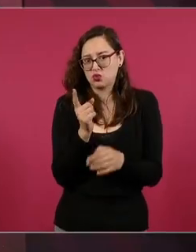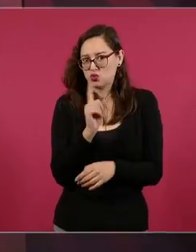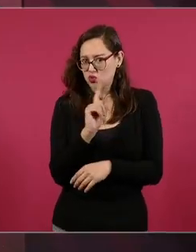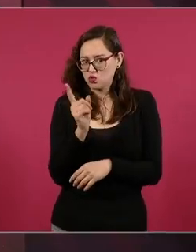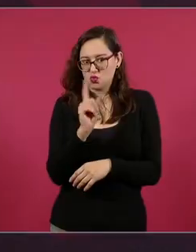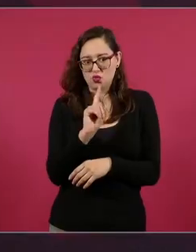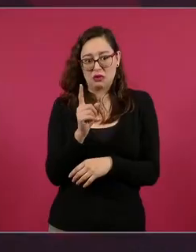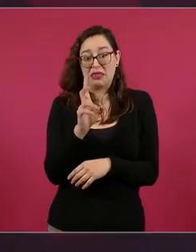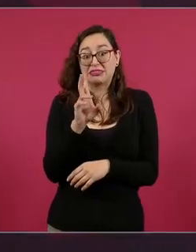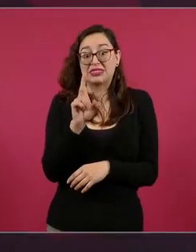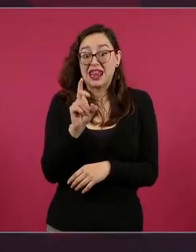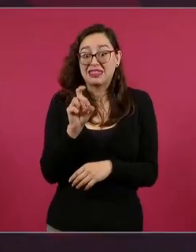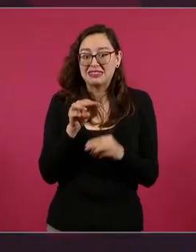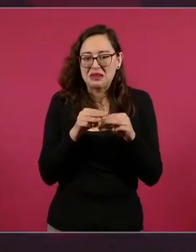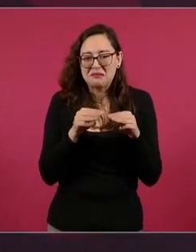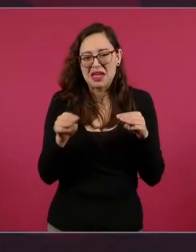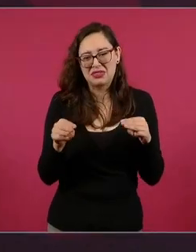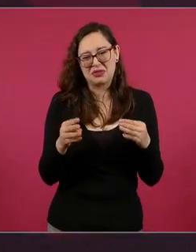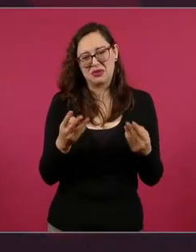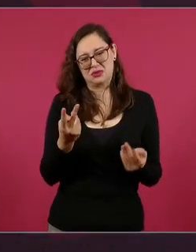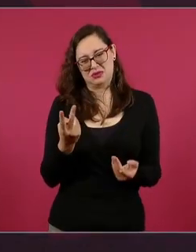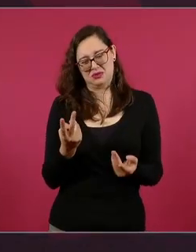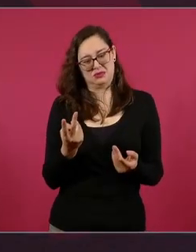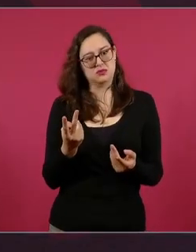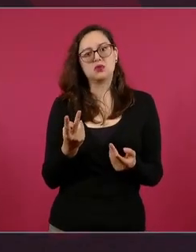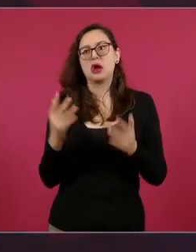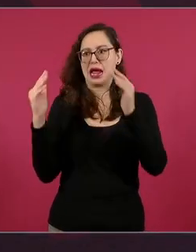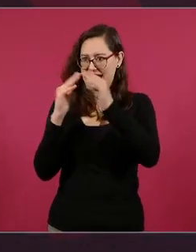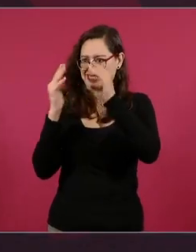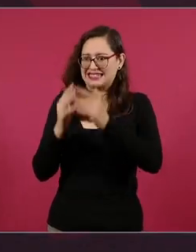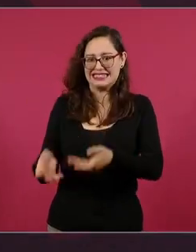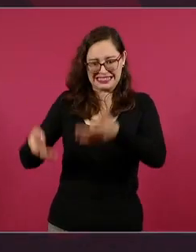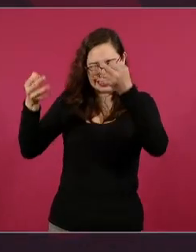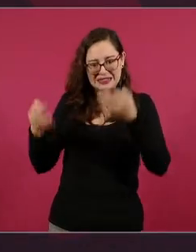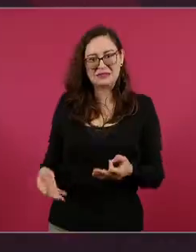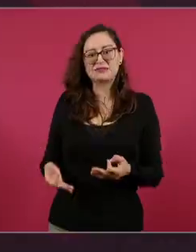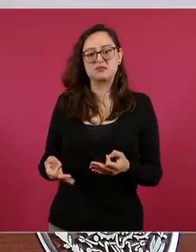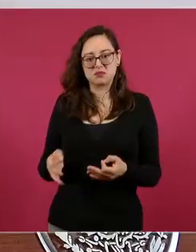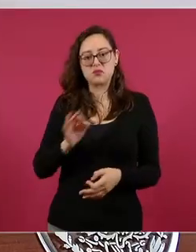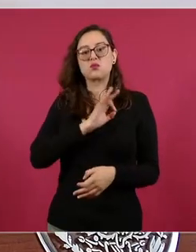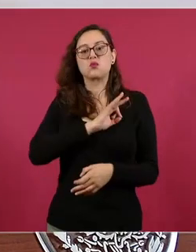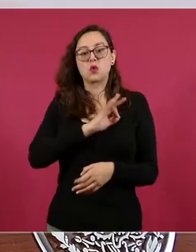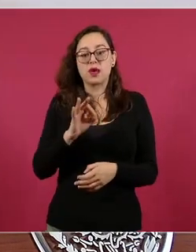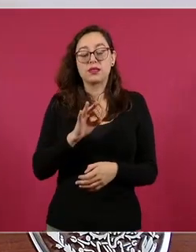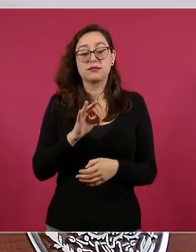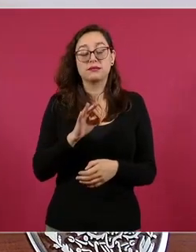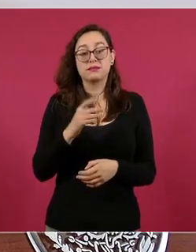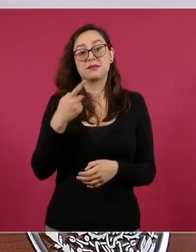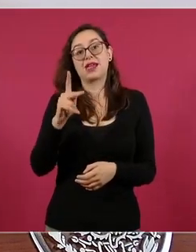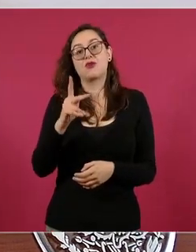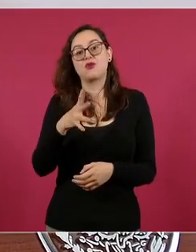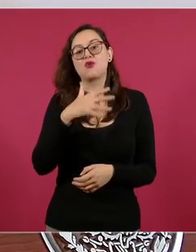de 30 metros cuadrados, sino casas muy buenas y a buen precio si no hay corrupción,